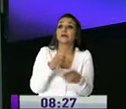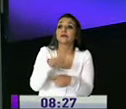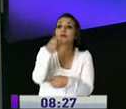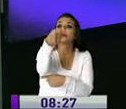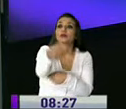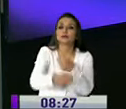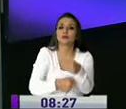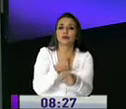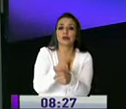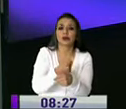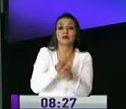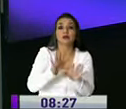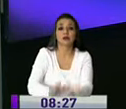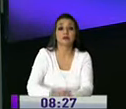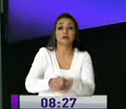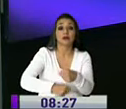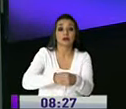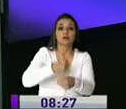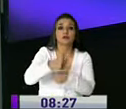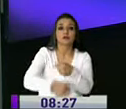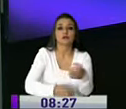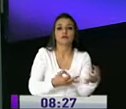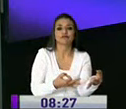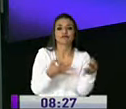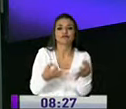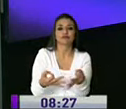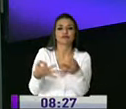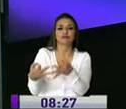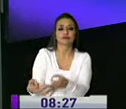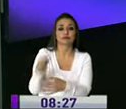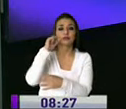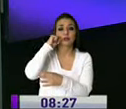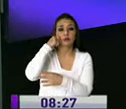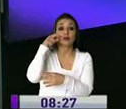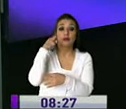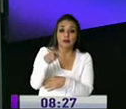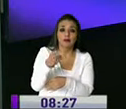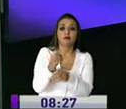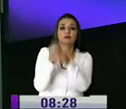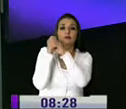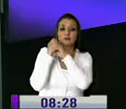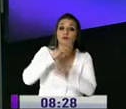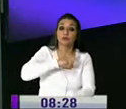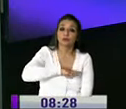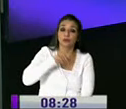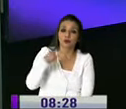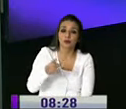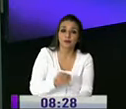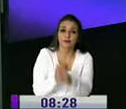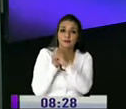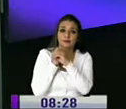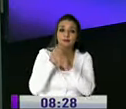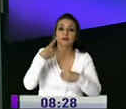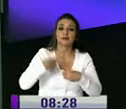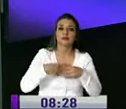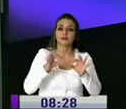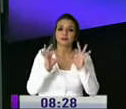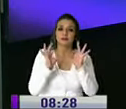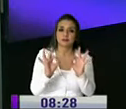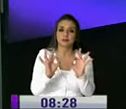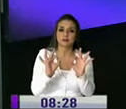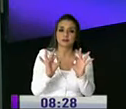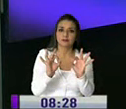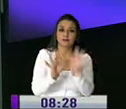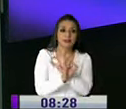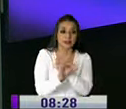de año en año estas obras se posponen. Recuerden que es obligación de los municipios tener la ciudad en buen estado.